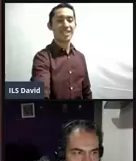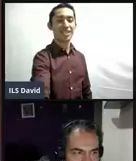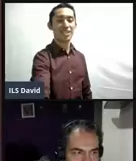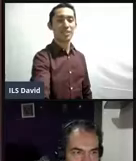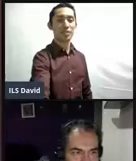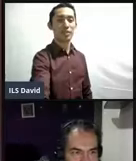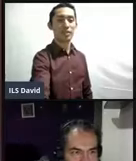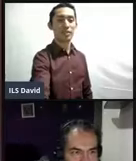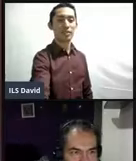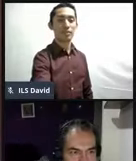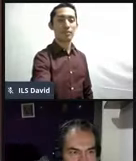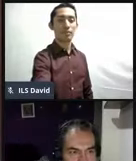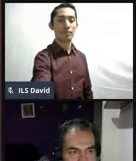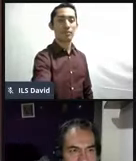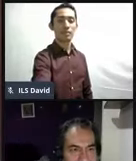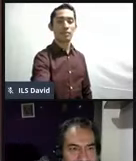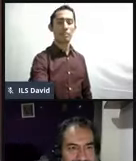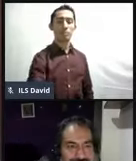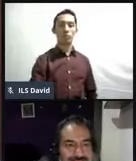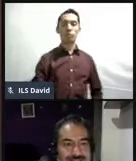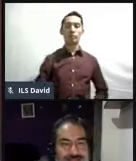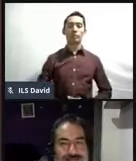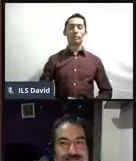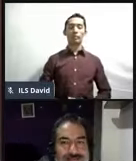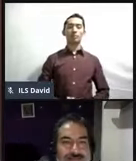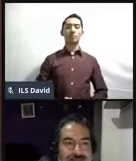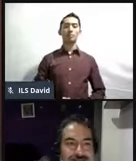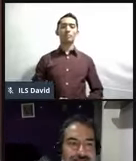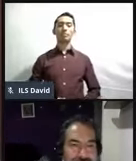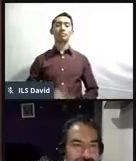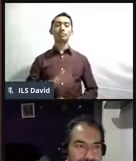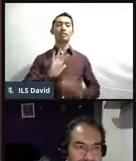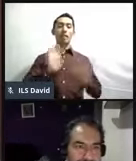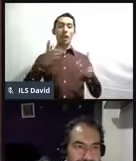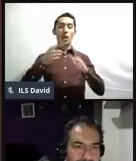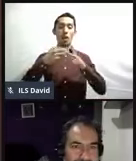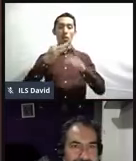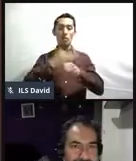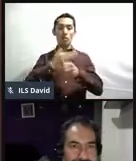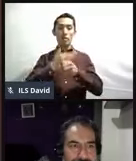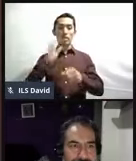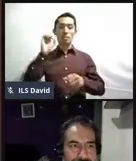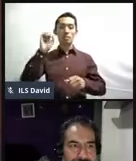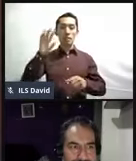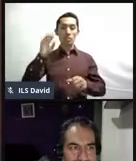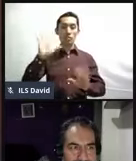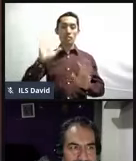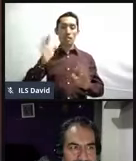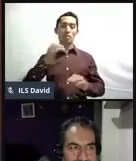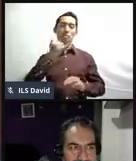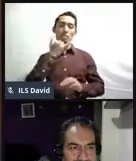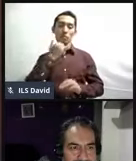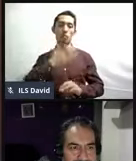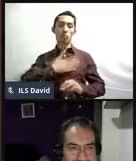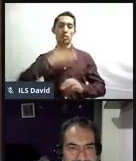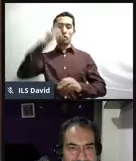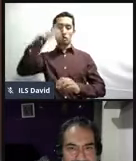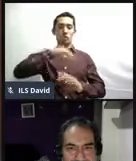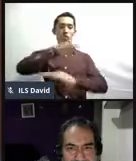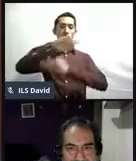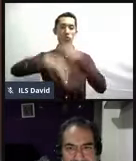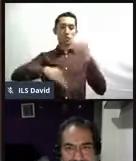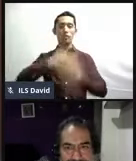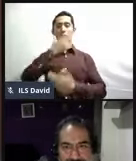Entramos. Ya les ha dicho. ¡Ay, ya estamos en vivo! Muy buenas noches, tengan todas y todos